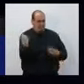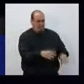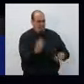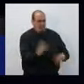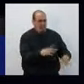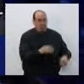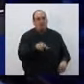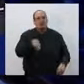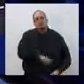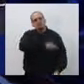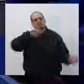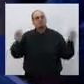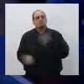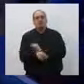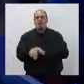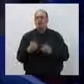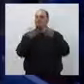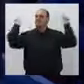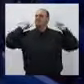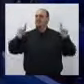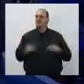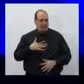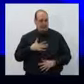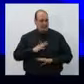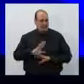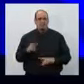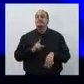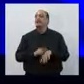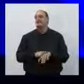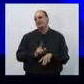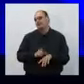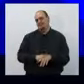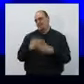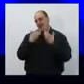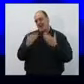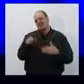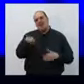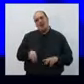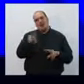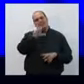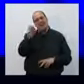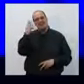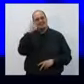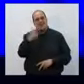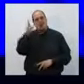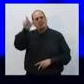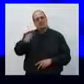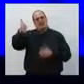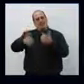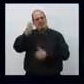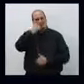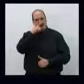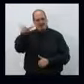revertido y ahora son las cosas muy distintas cerramos así pues muchas gracias es el momento ahora de los 30 segundos del candidato mauricio